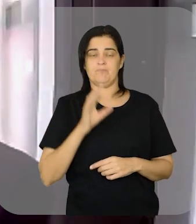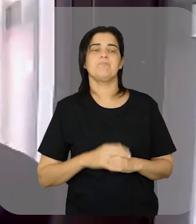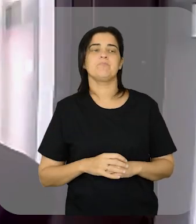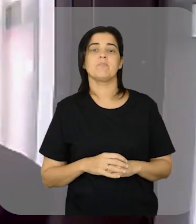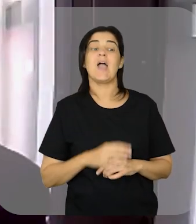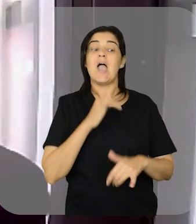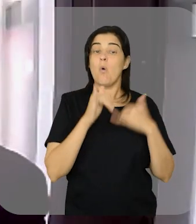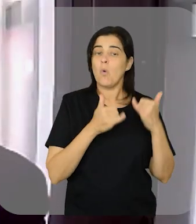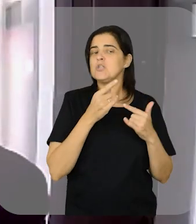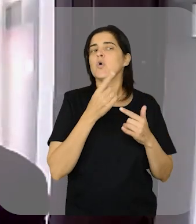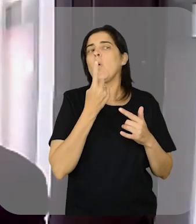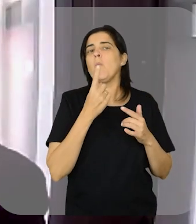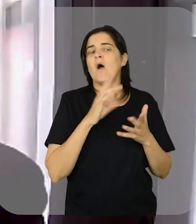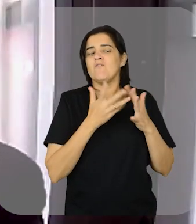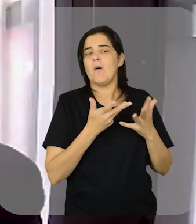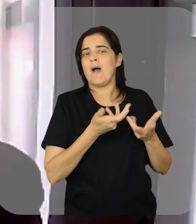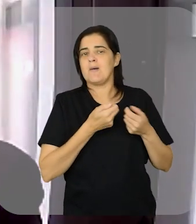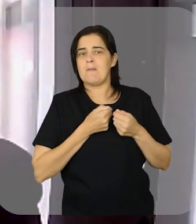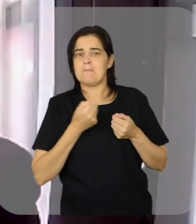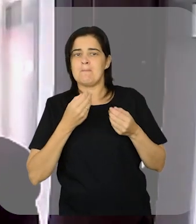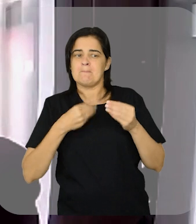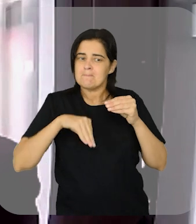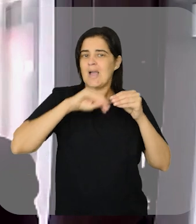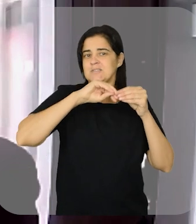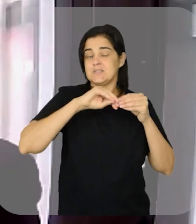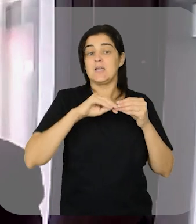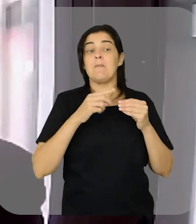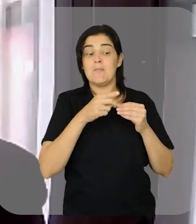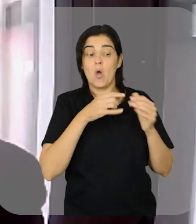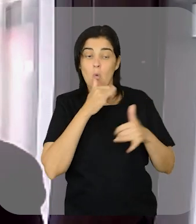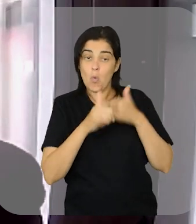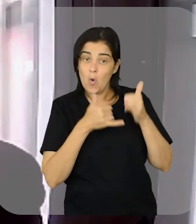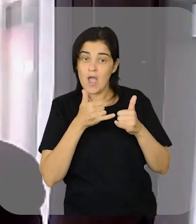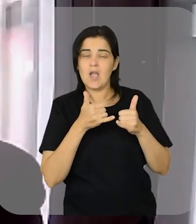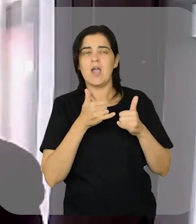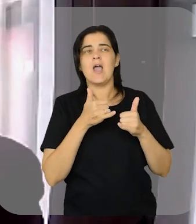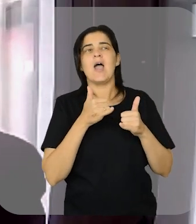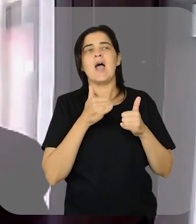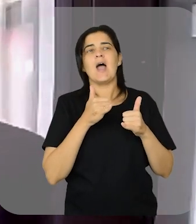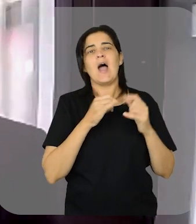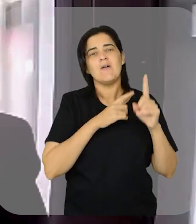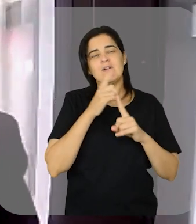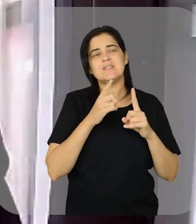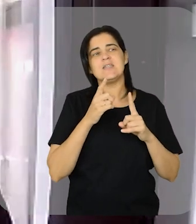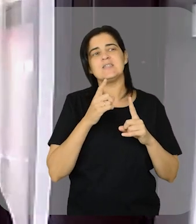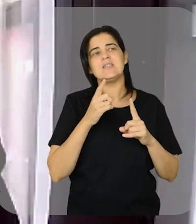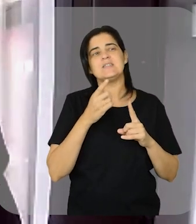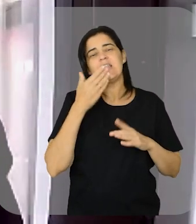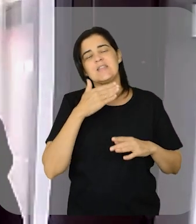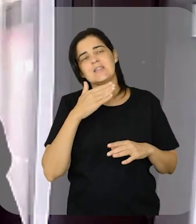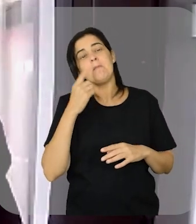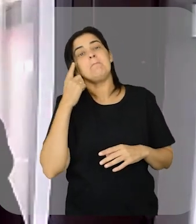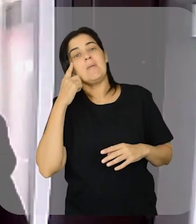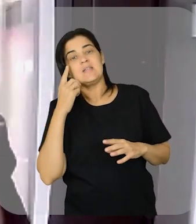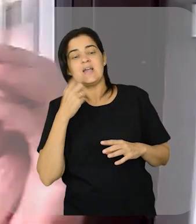juego es una herramienta más. ¿Tá? Lo que pasa es que el juego a veces está interpretado. Ustedes tienen que